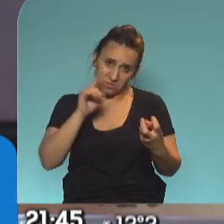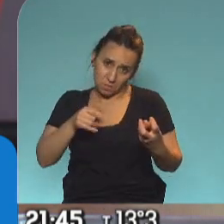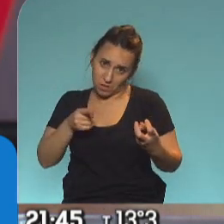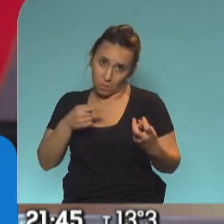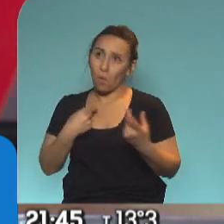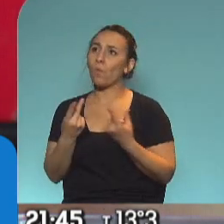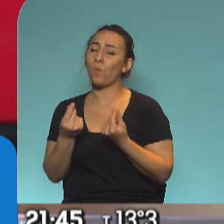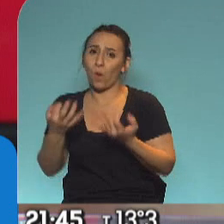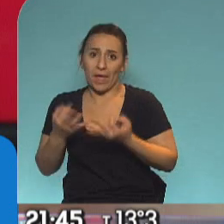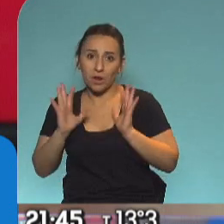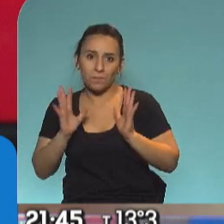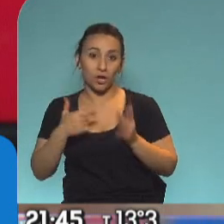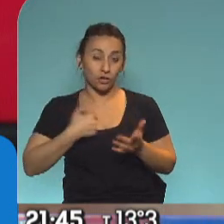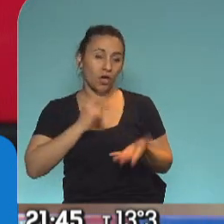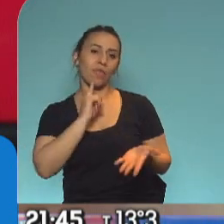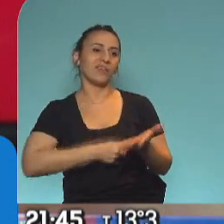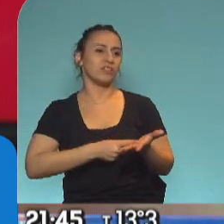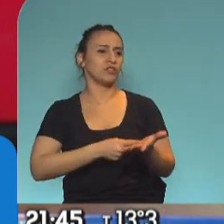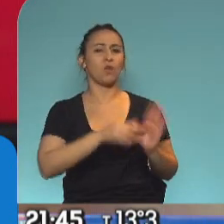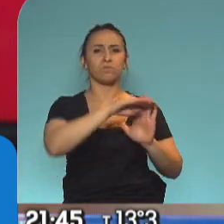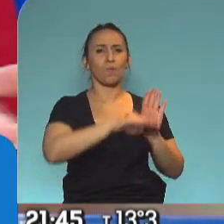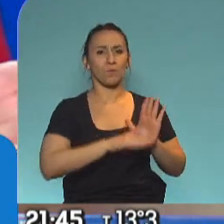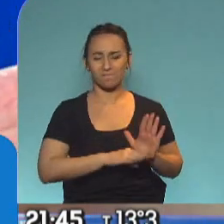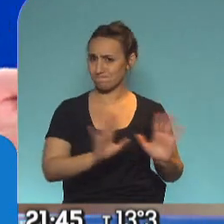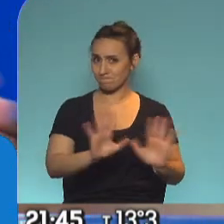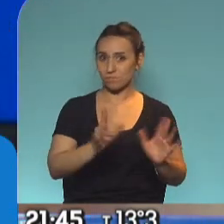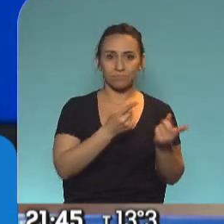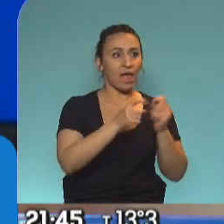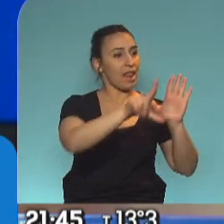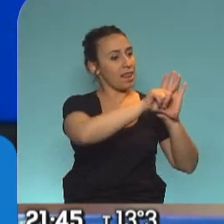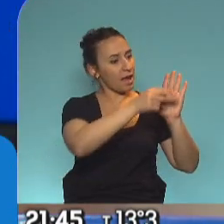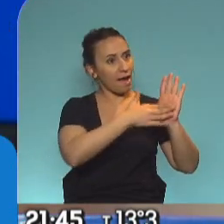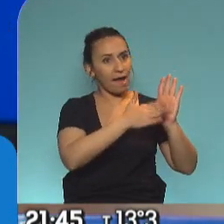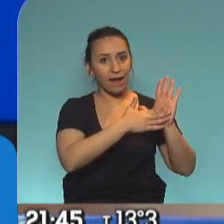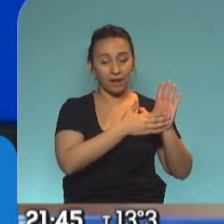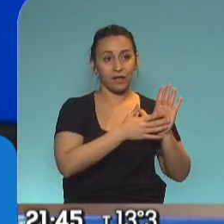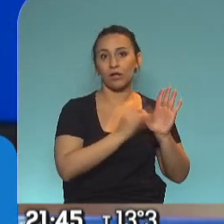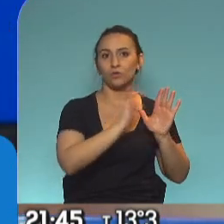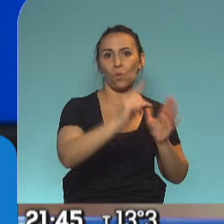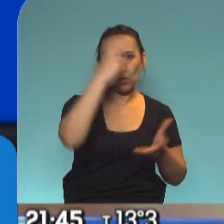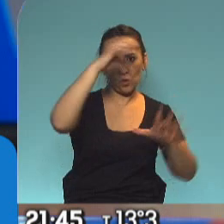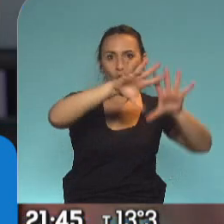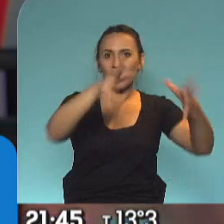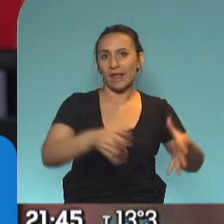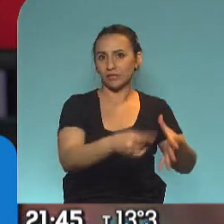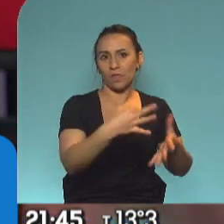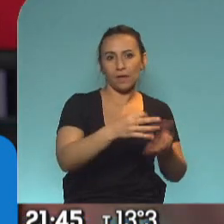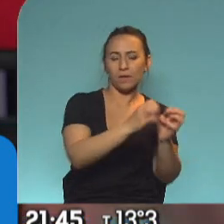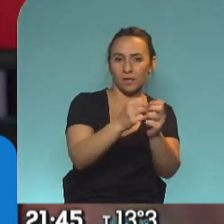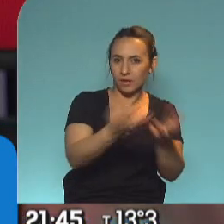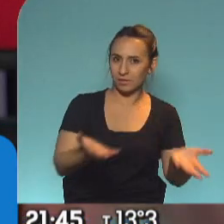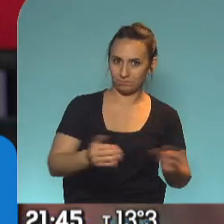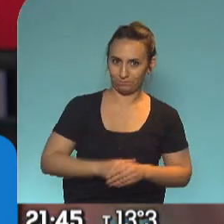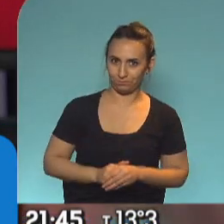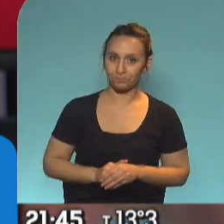tomar decisiones porque eso requiere reformas legales que, por supuesto, tiene que pasar por el Congreso, ¿no? La otra cosa que le dimos hoy, doctor, es que la